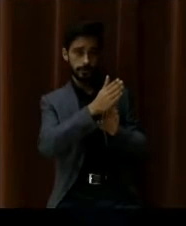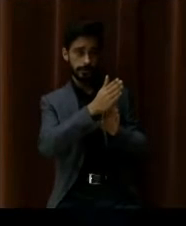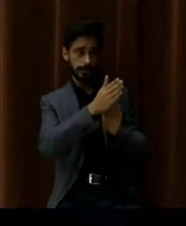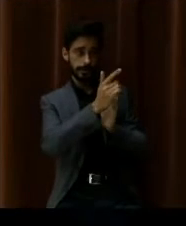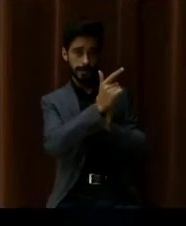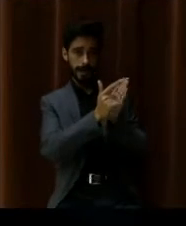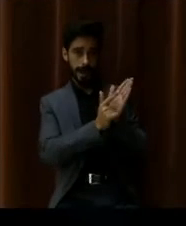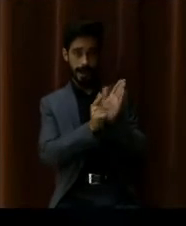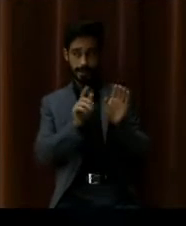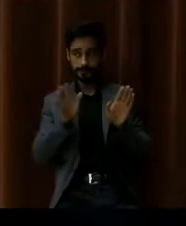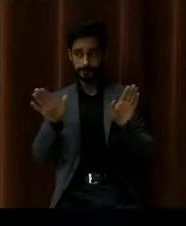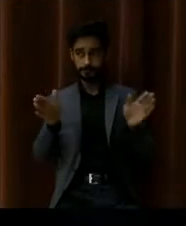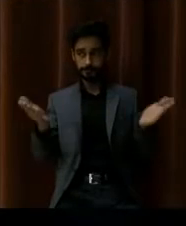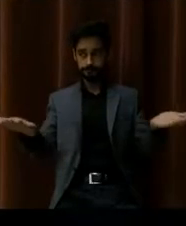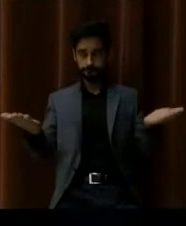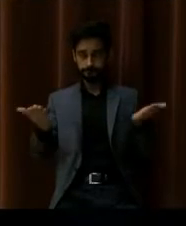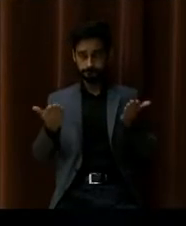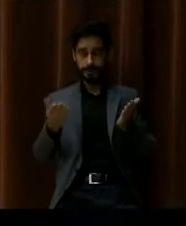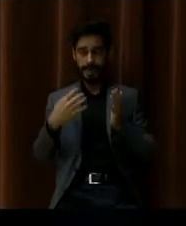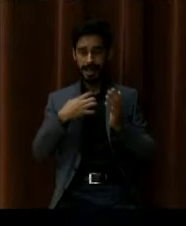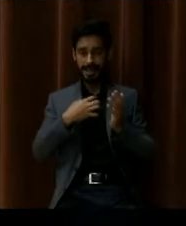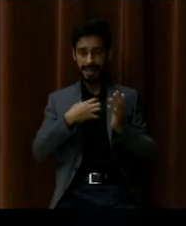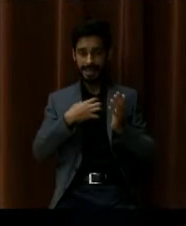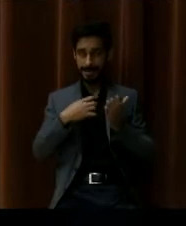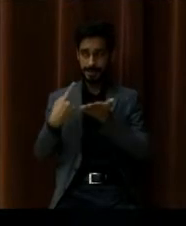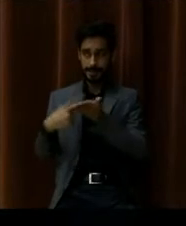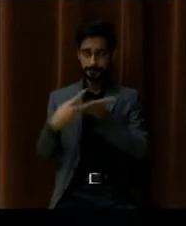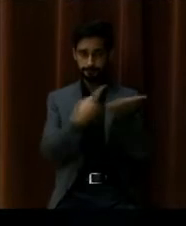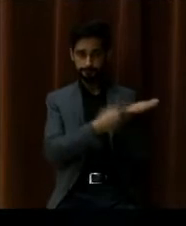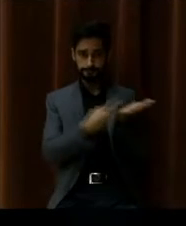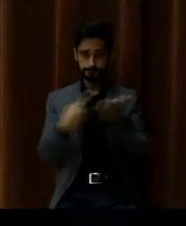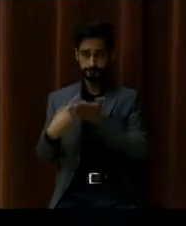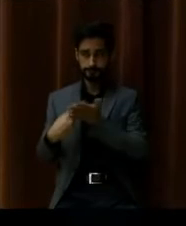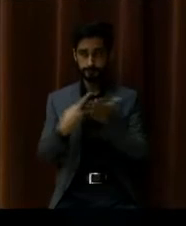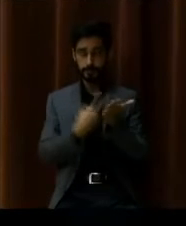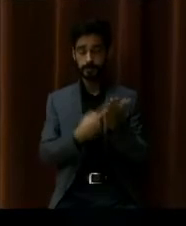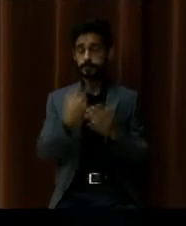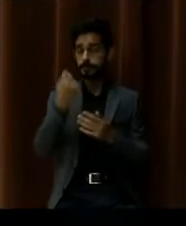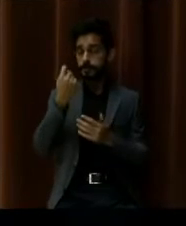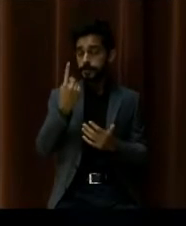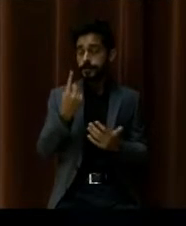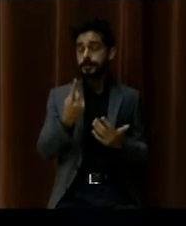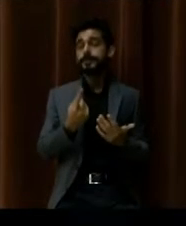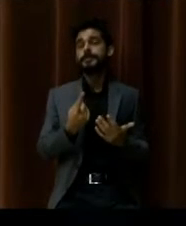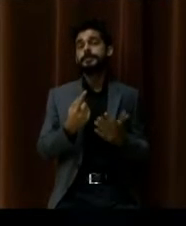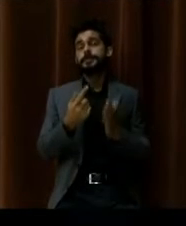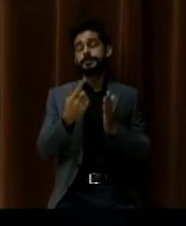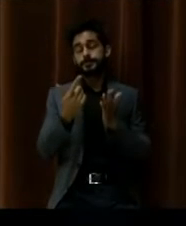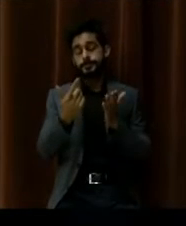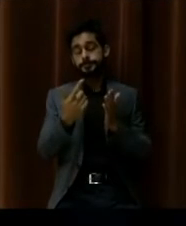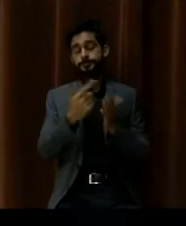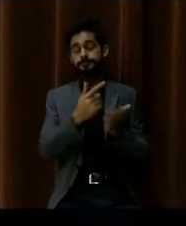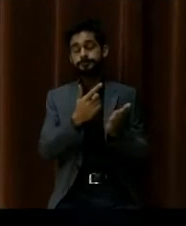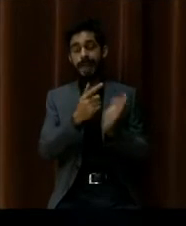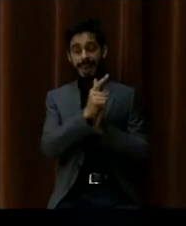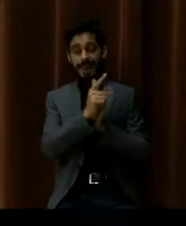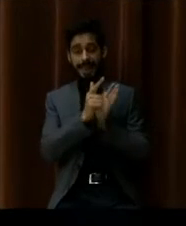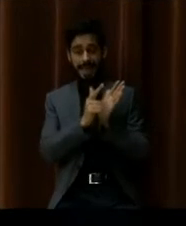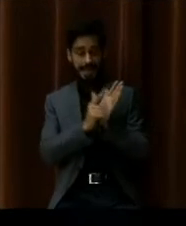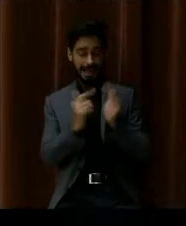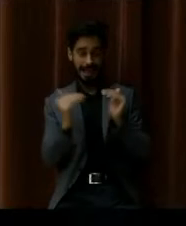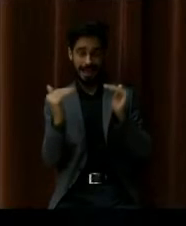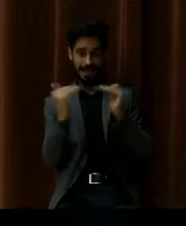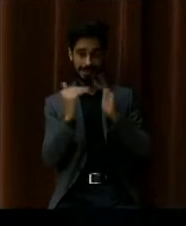querellas de los casos que son susceptibles a ser legalizables que le paguen la